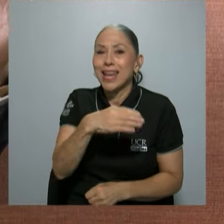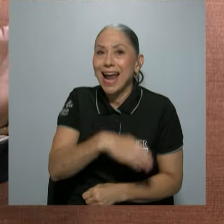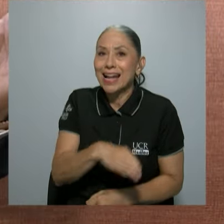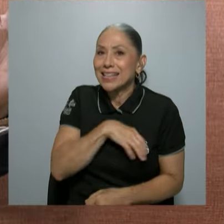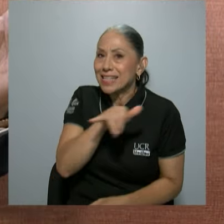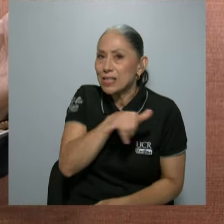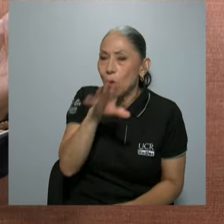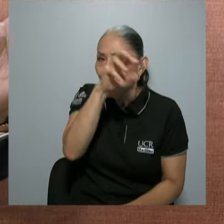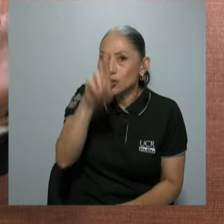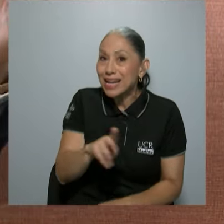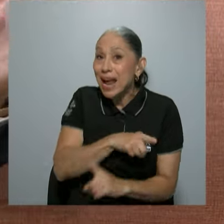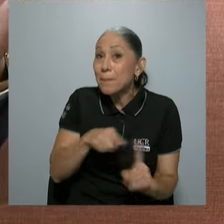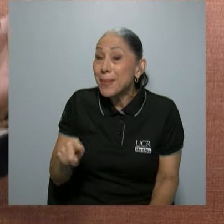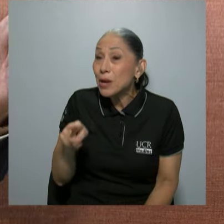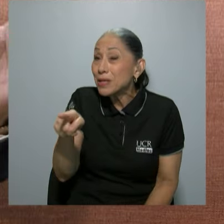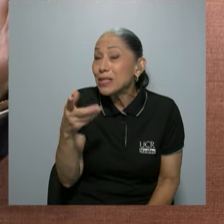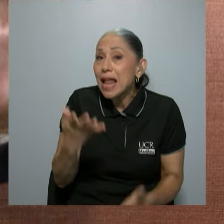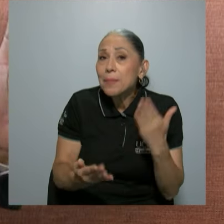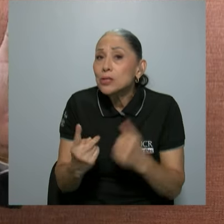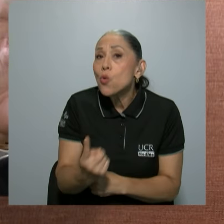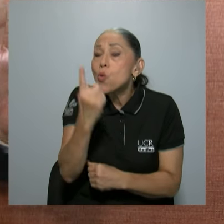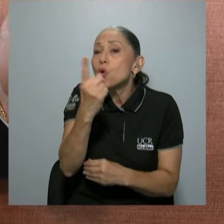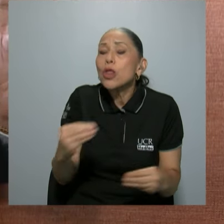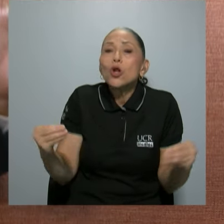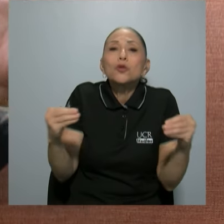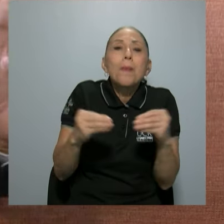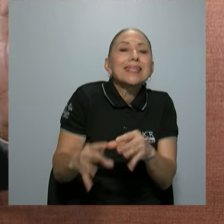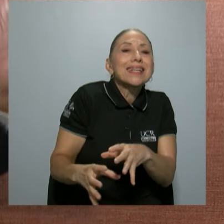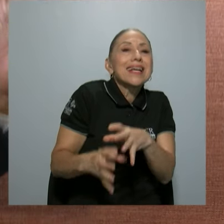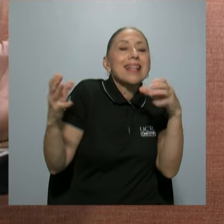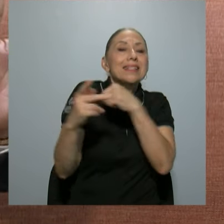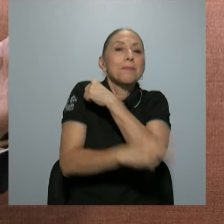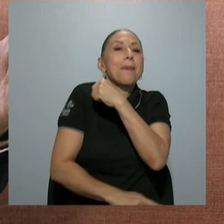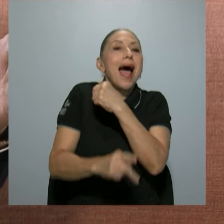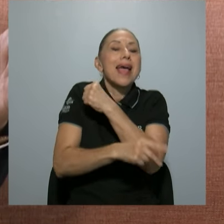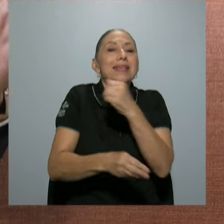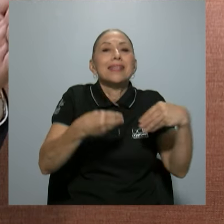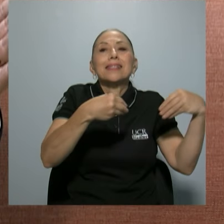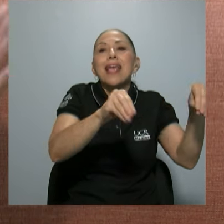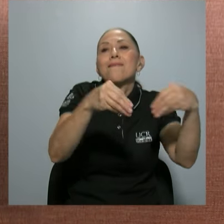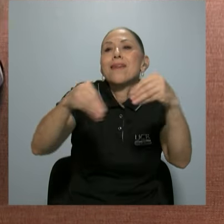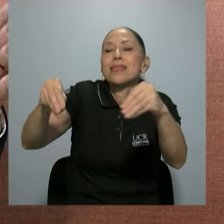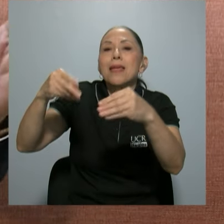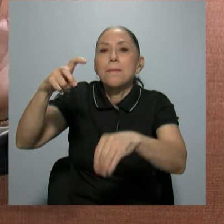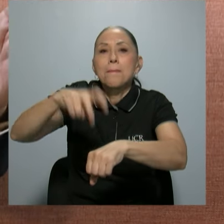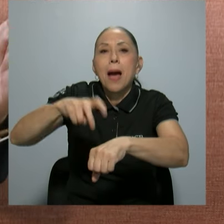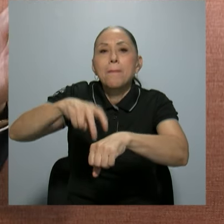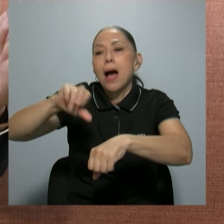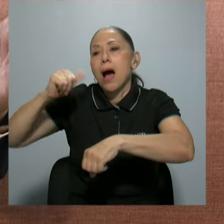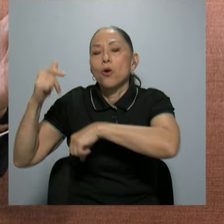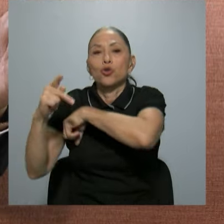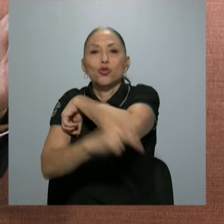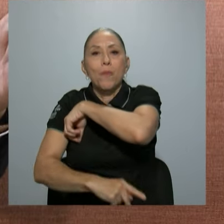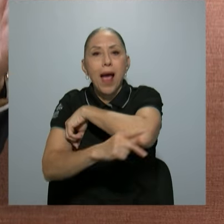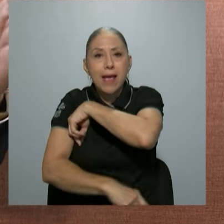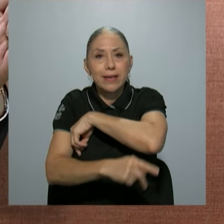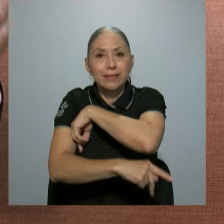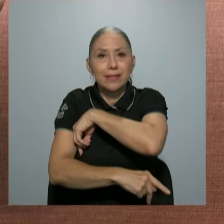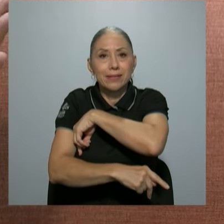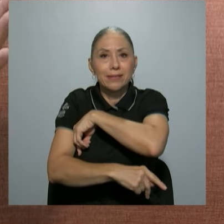uno de los mayores exportadores de papa del mundo. Y nosotros, con todas las condiciones,